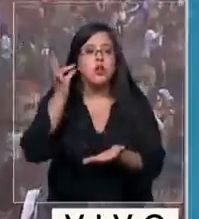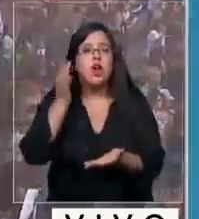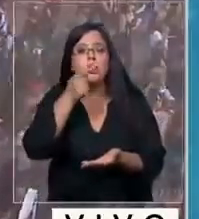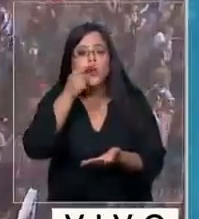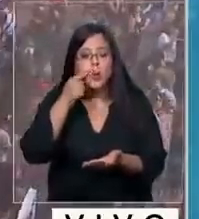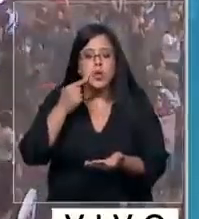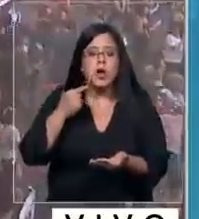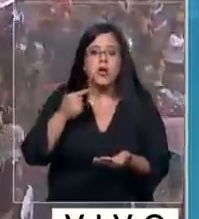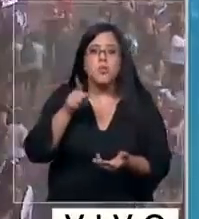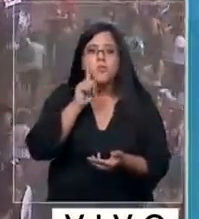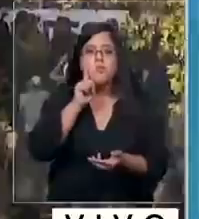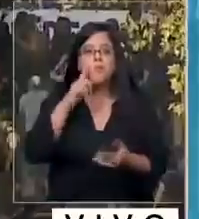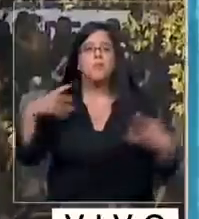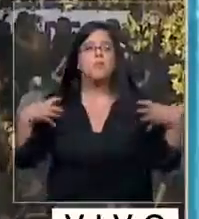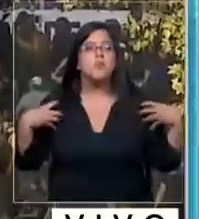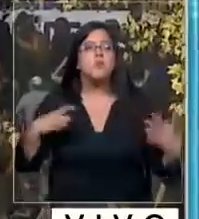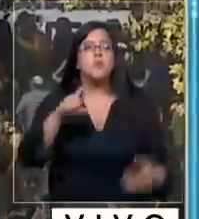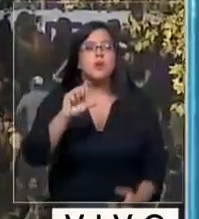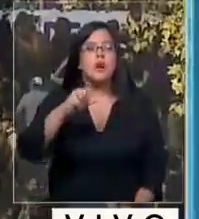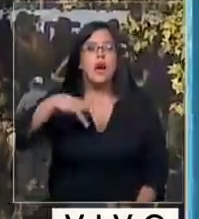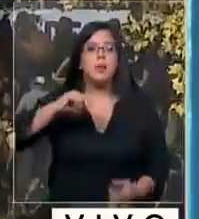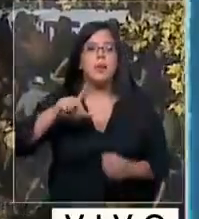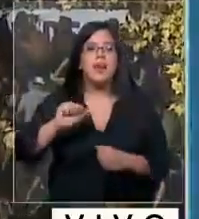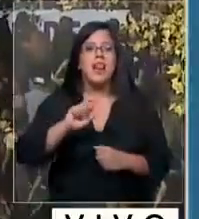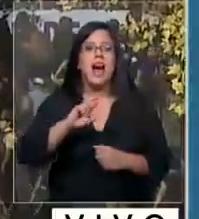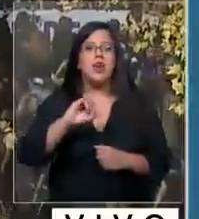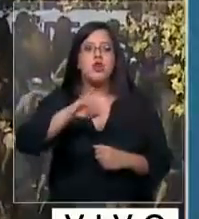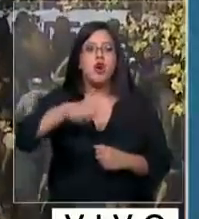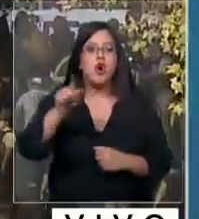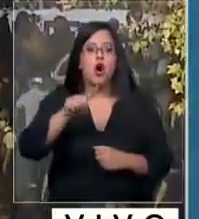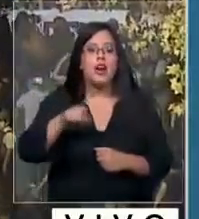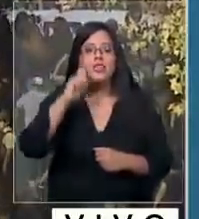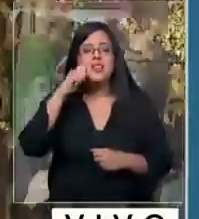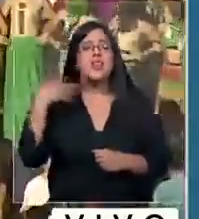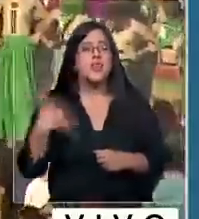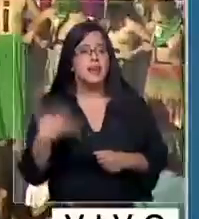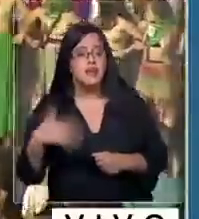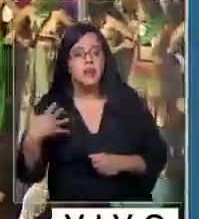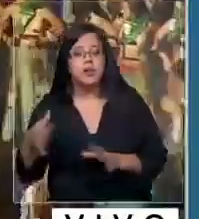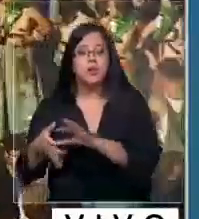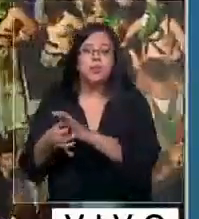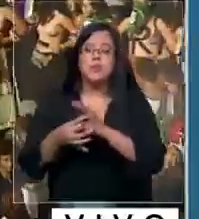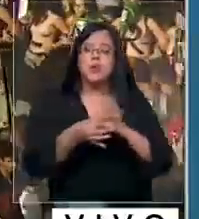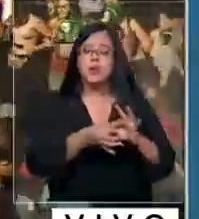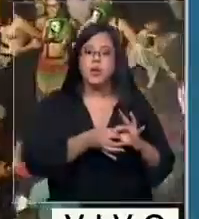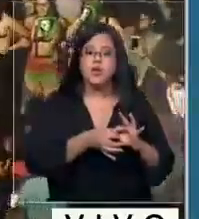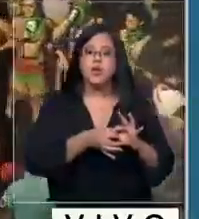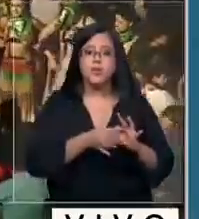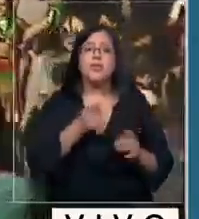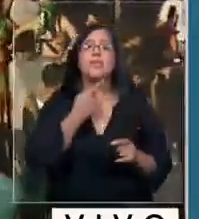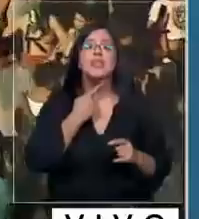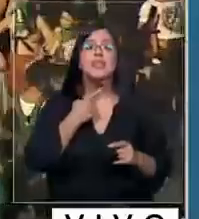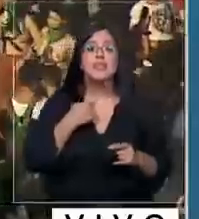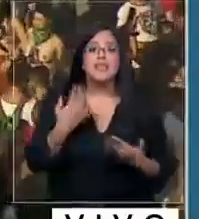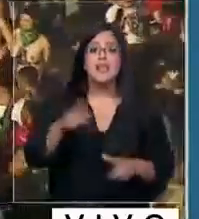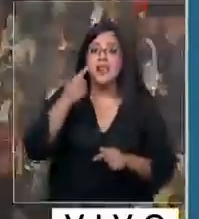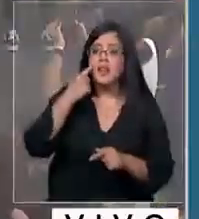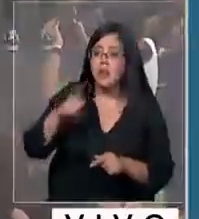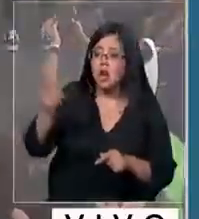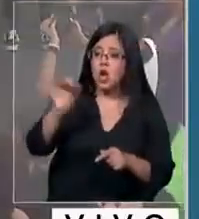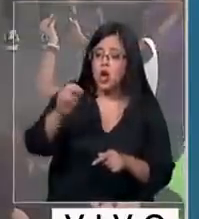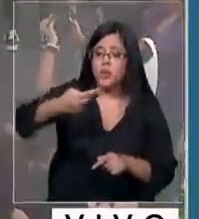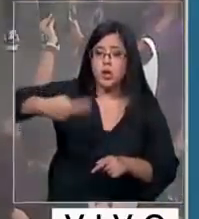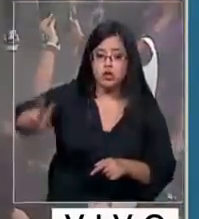diputada cam y la roja que para nosotras marcó un hito fundamental porque nos interesa escuchar su opinión nos interesa